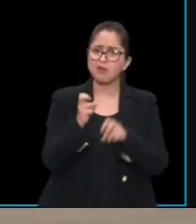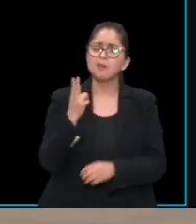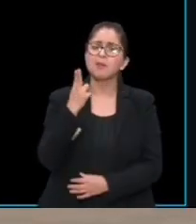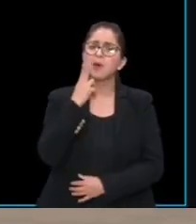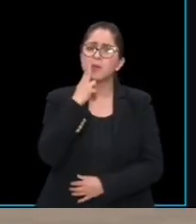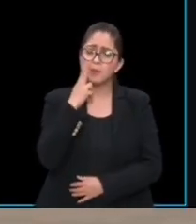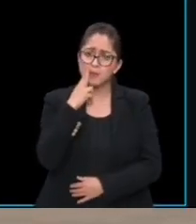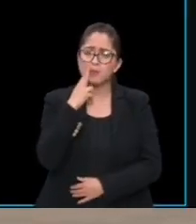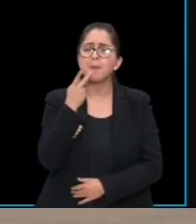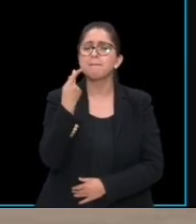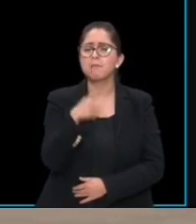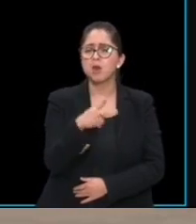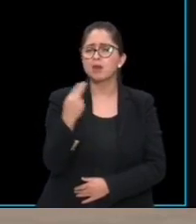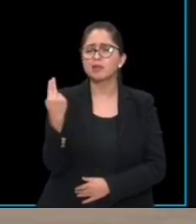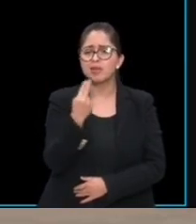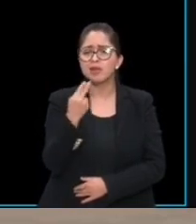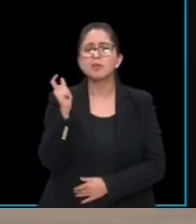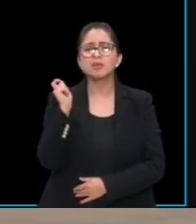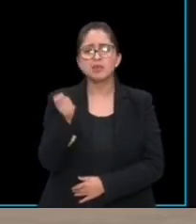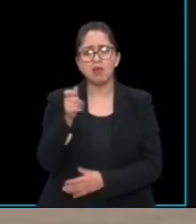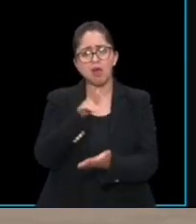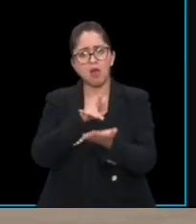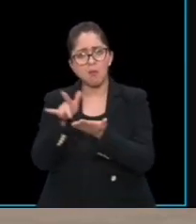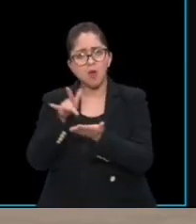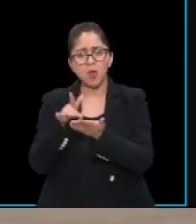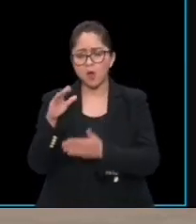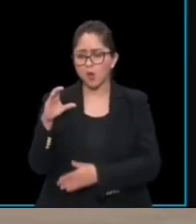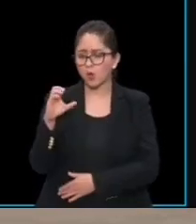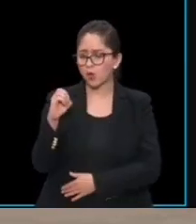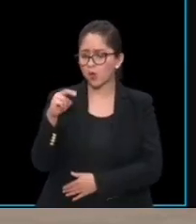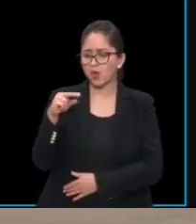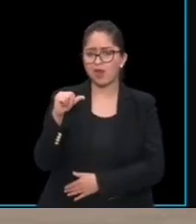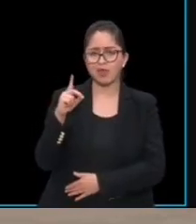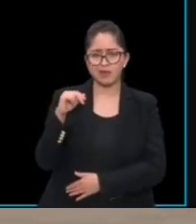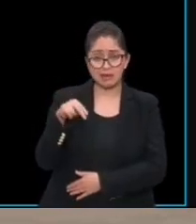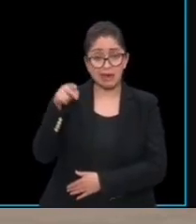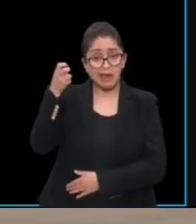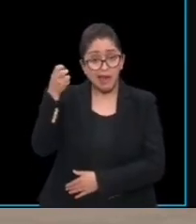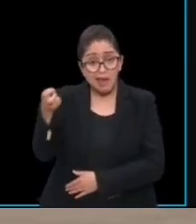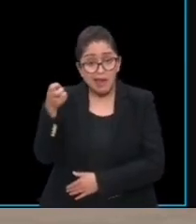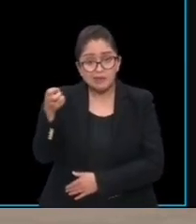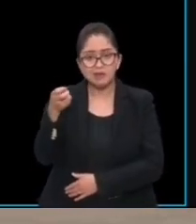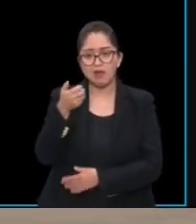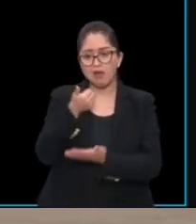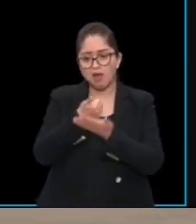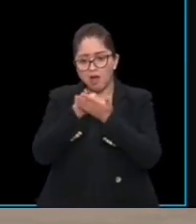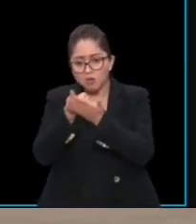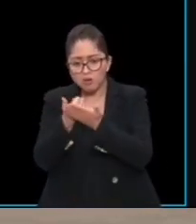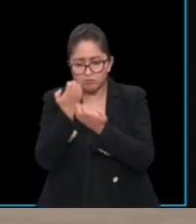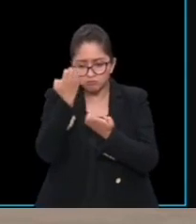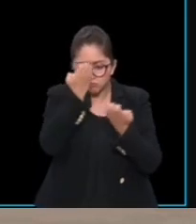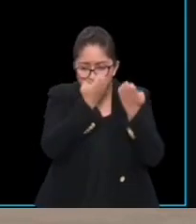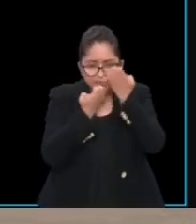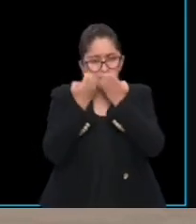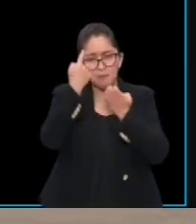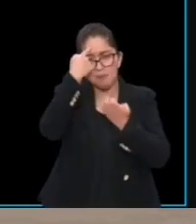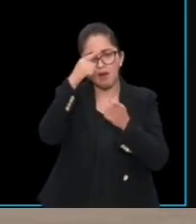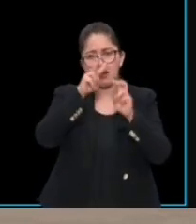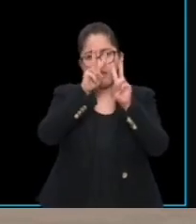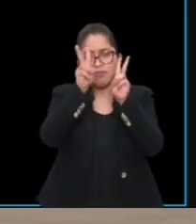del fortalecimiento de CONADIC. Creo que lograr una prevención en temas de adicciones y en